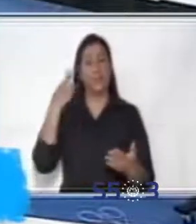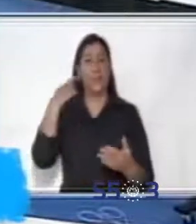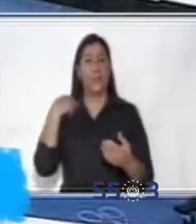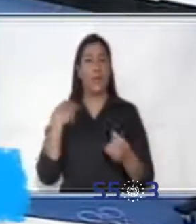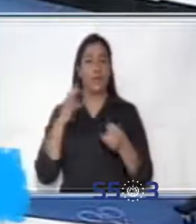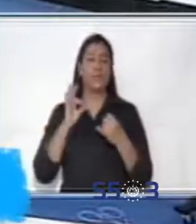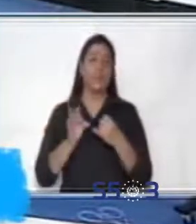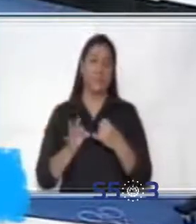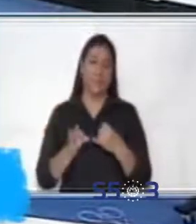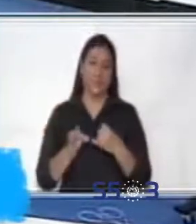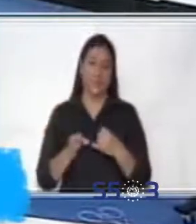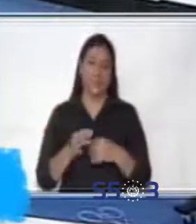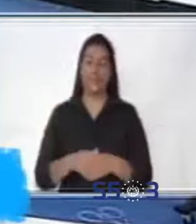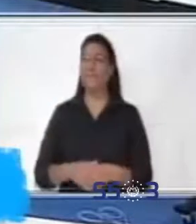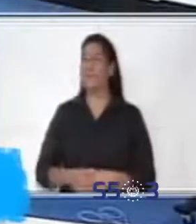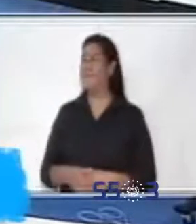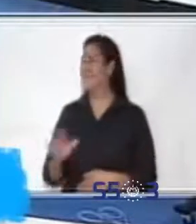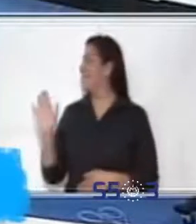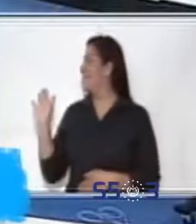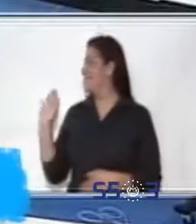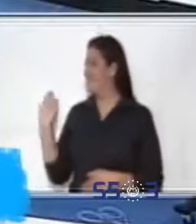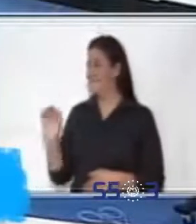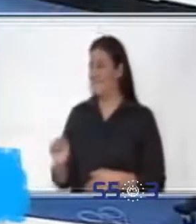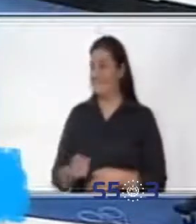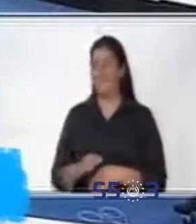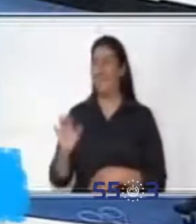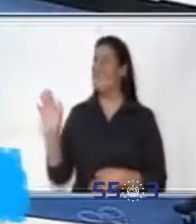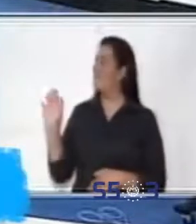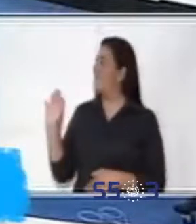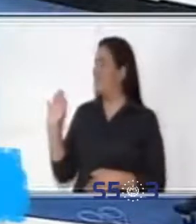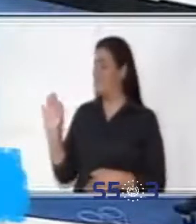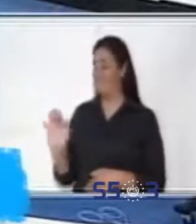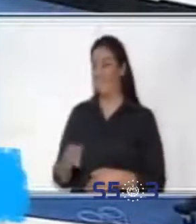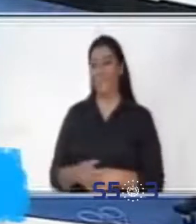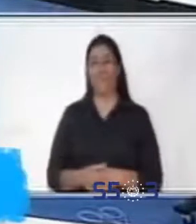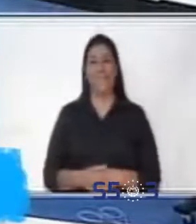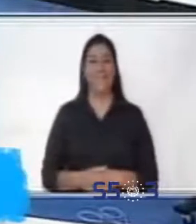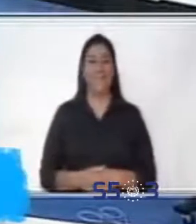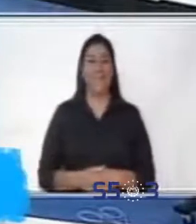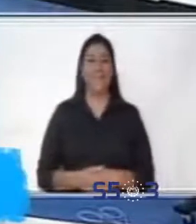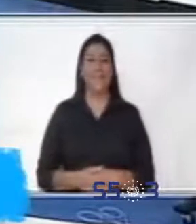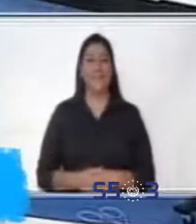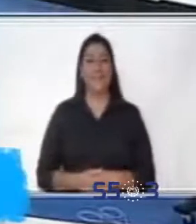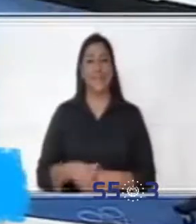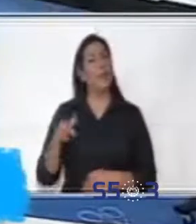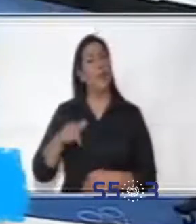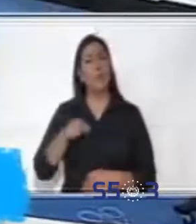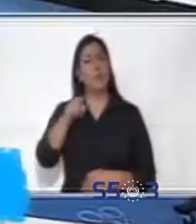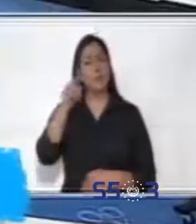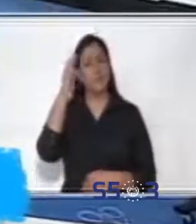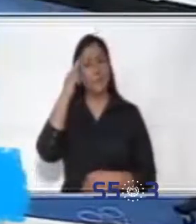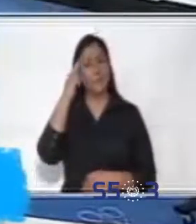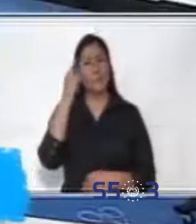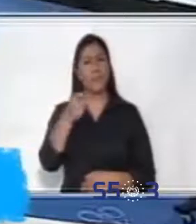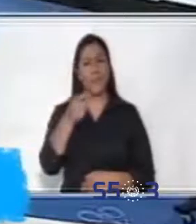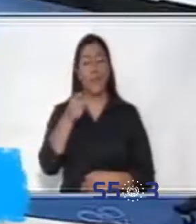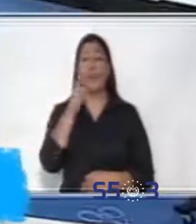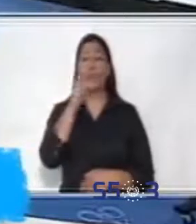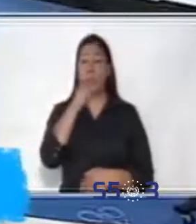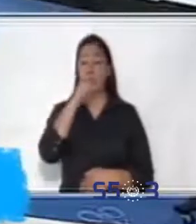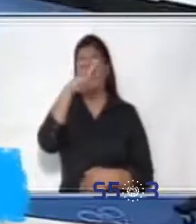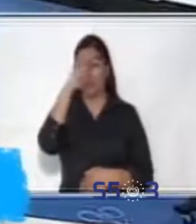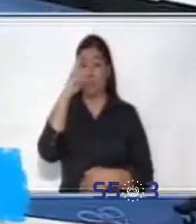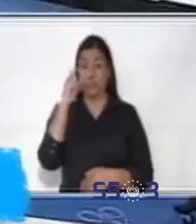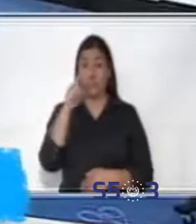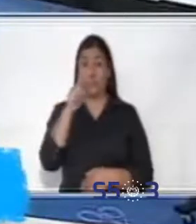acompaña hoy en la interpretación de la lengua de señas. Bienvenida, Ruth. También te recuerdo que, si estás trabajando con tu